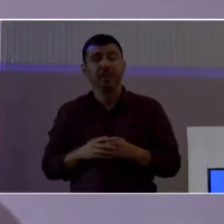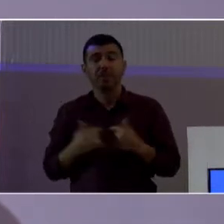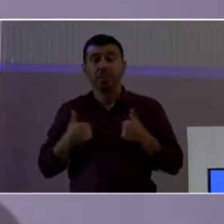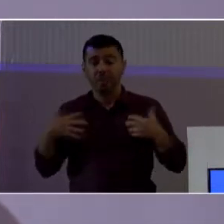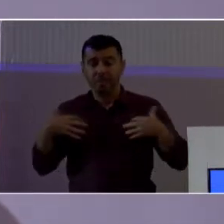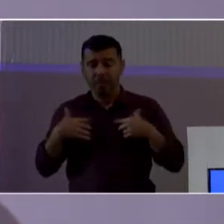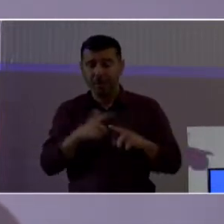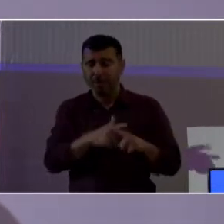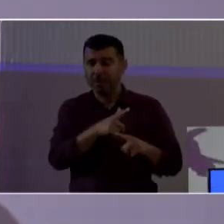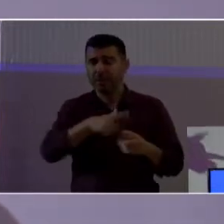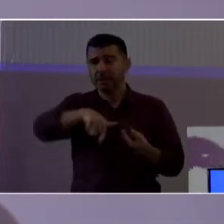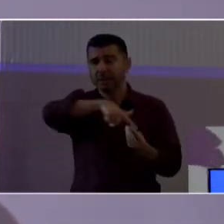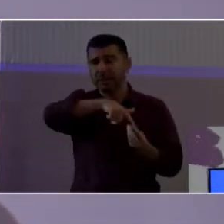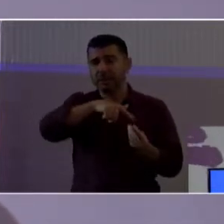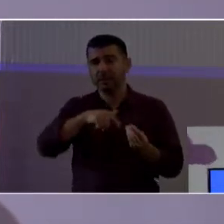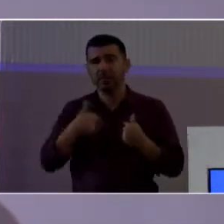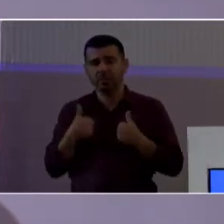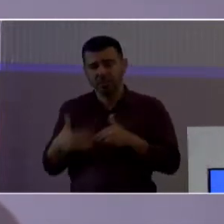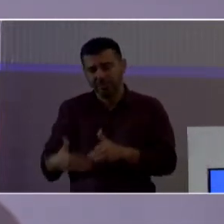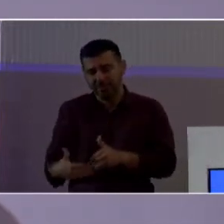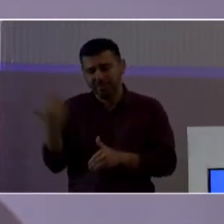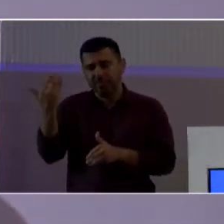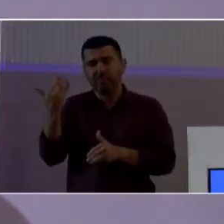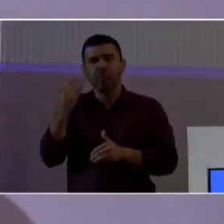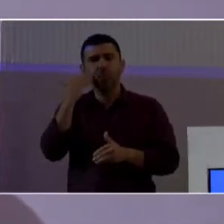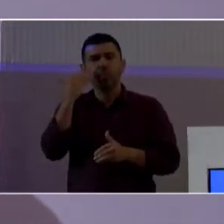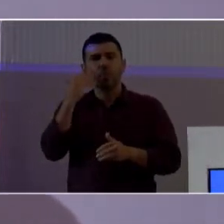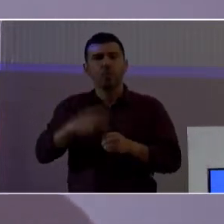inicié el año pasado, en junio.